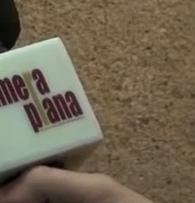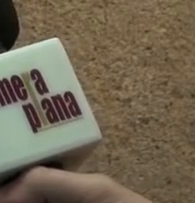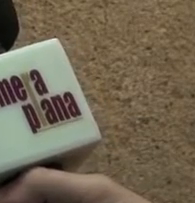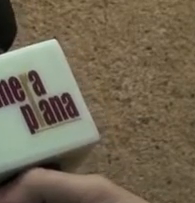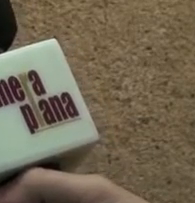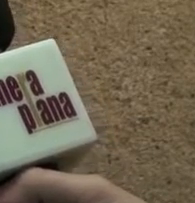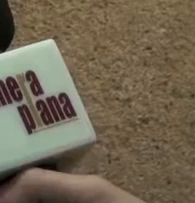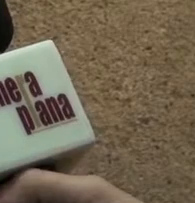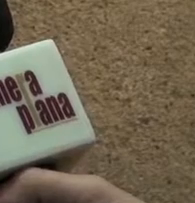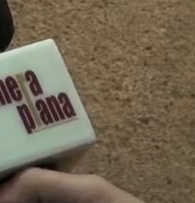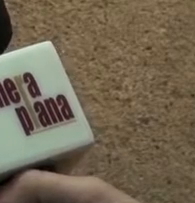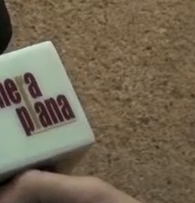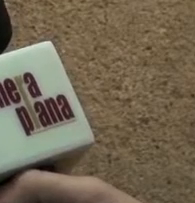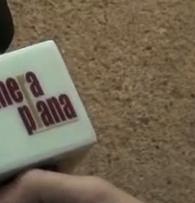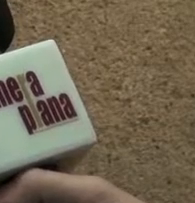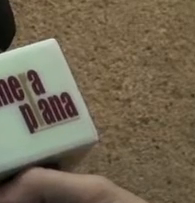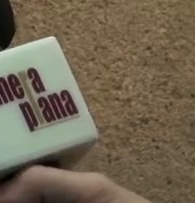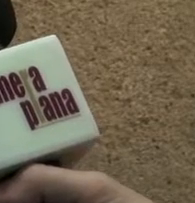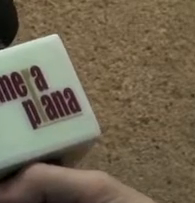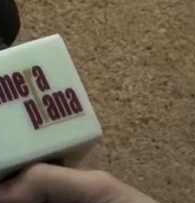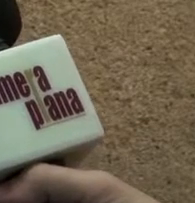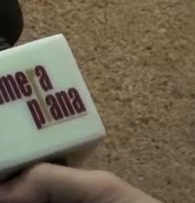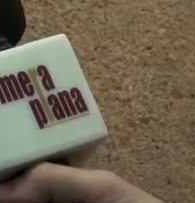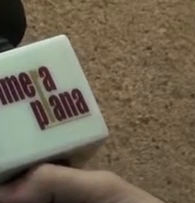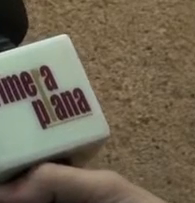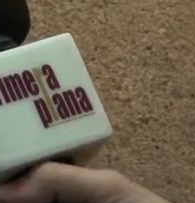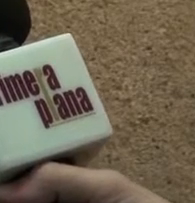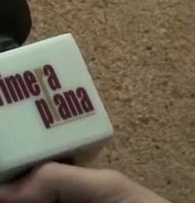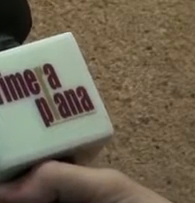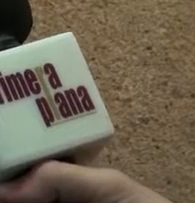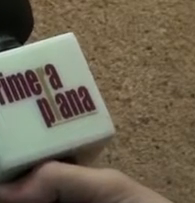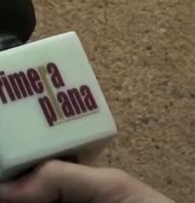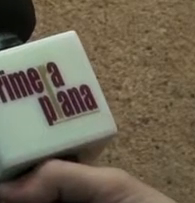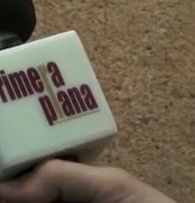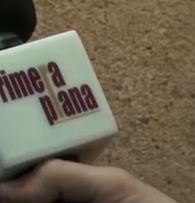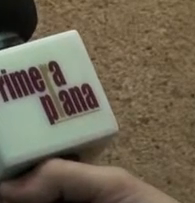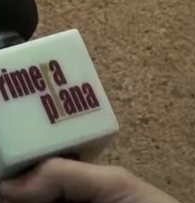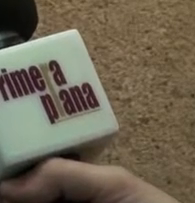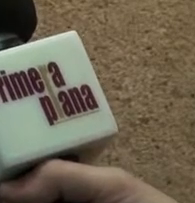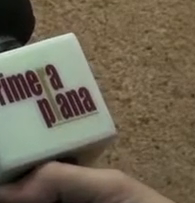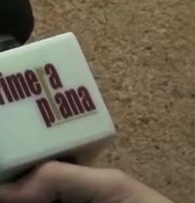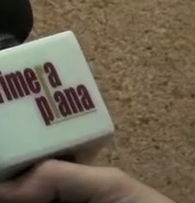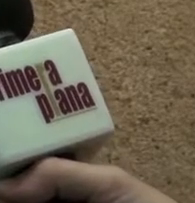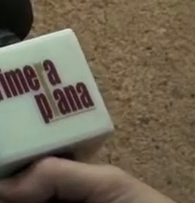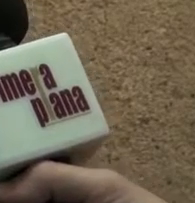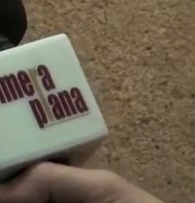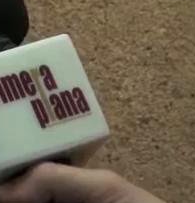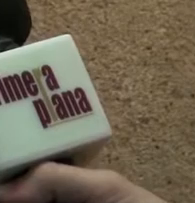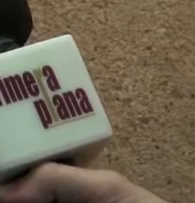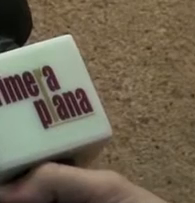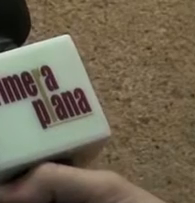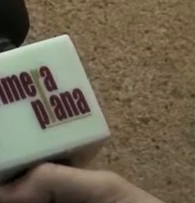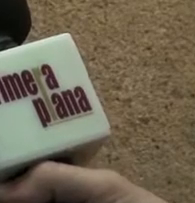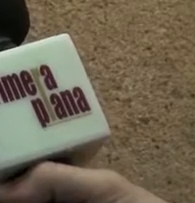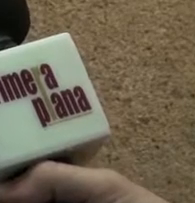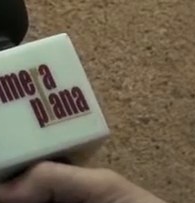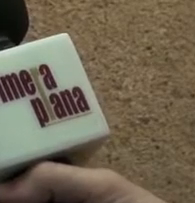demás cortes de derechos humanos del mundo y que se